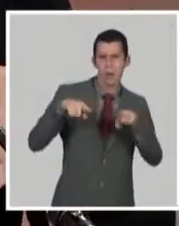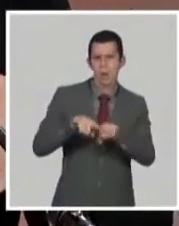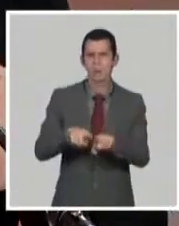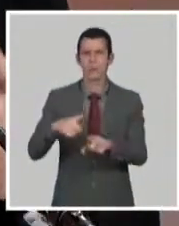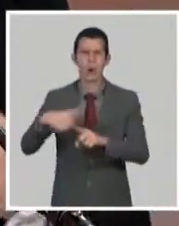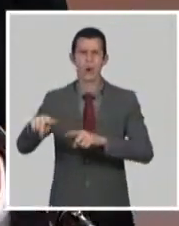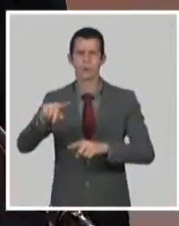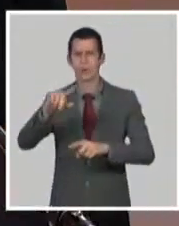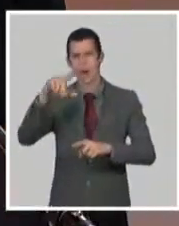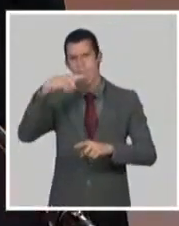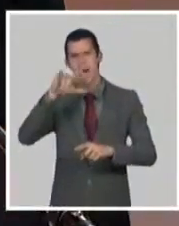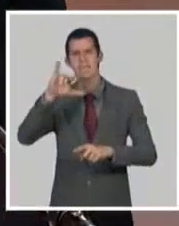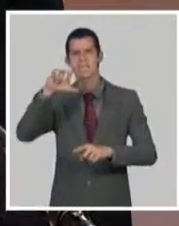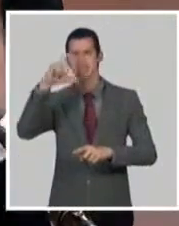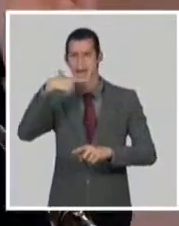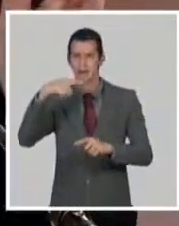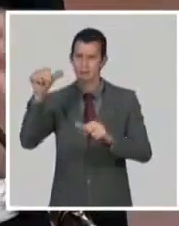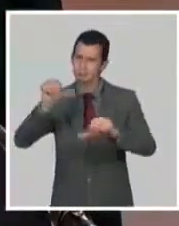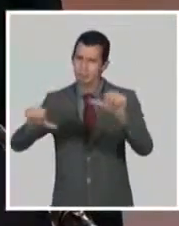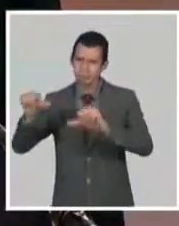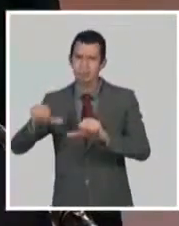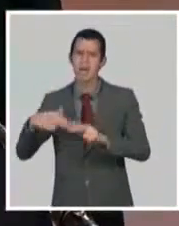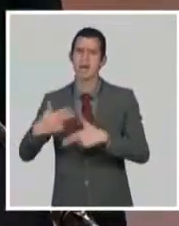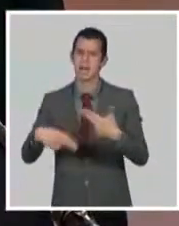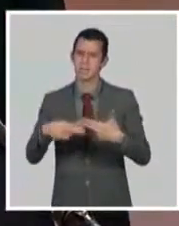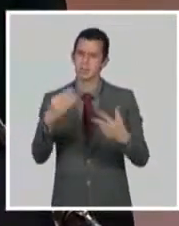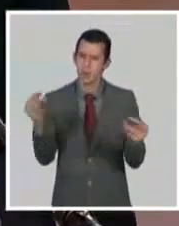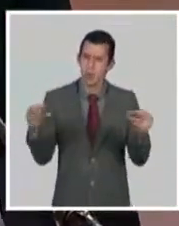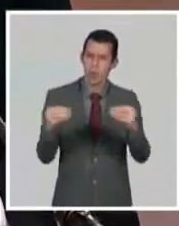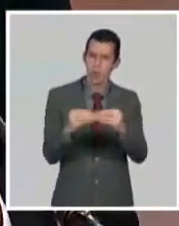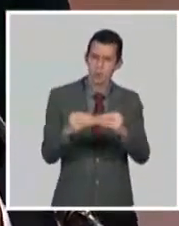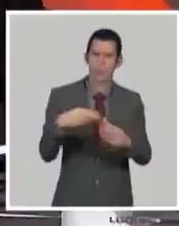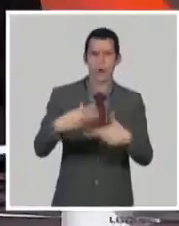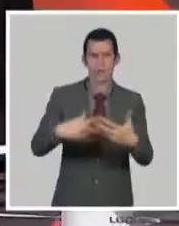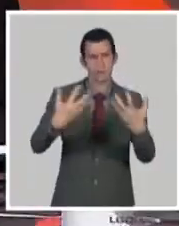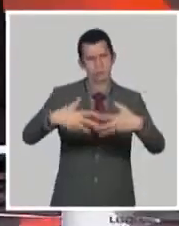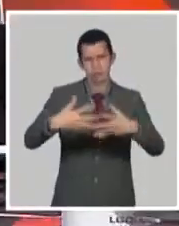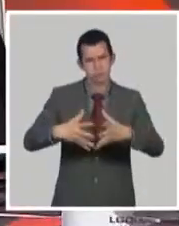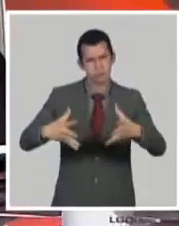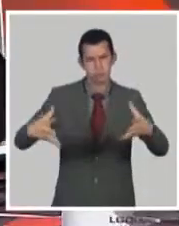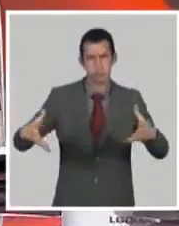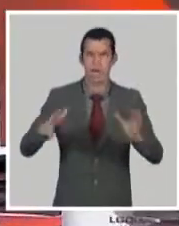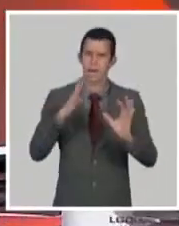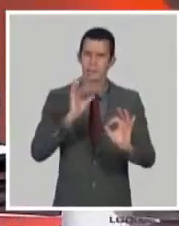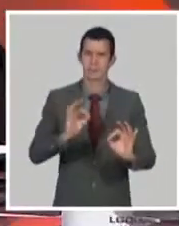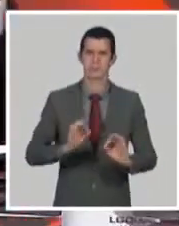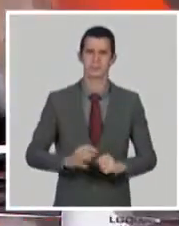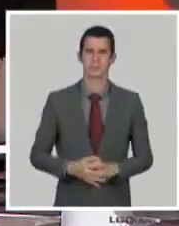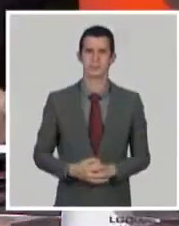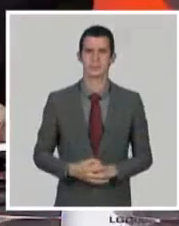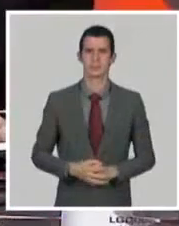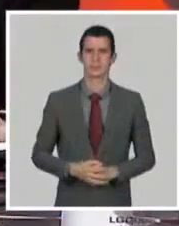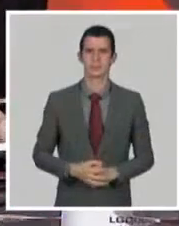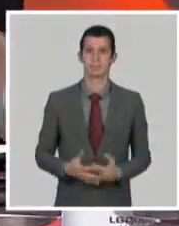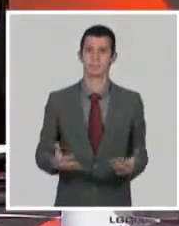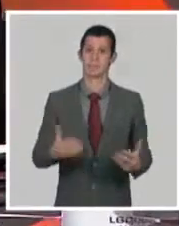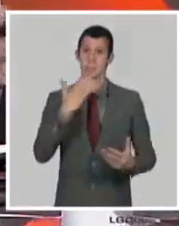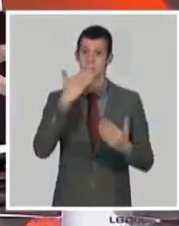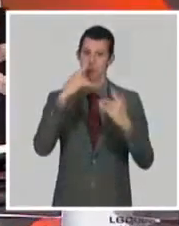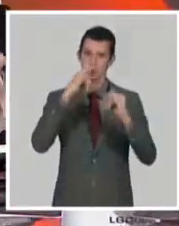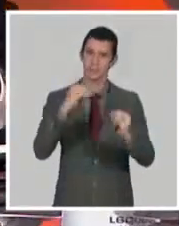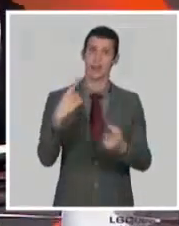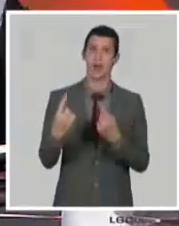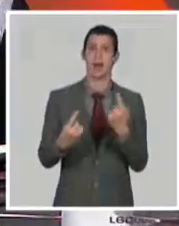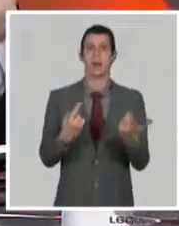atender estos diseños que tenemos y otras necesidades que se nos plantean. Pero son noticias esperanzadoras. 4 candidatos vacunales